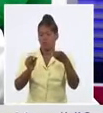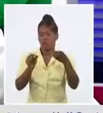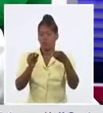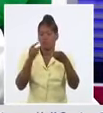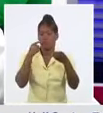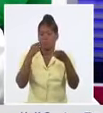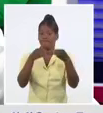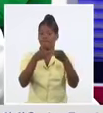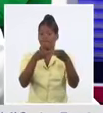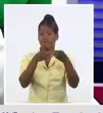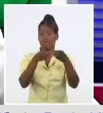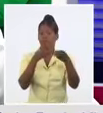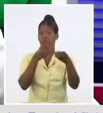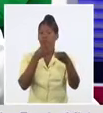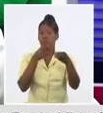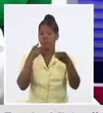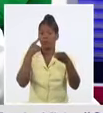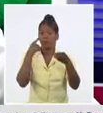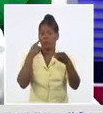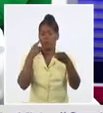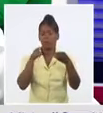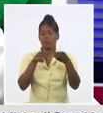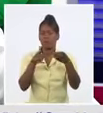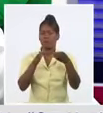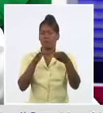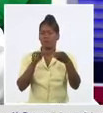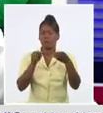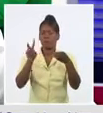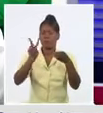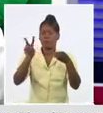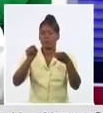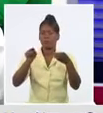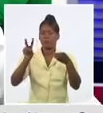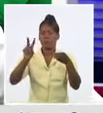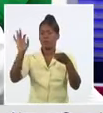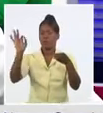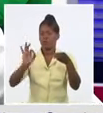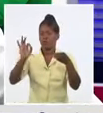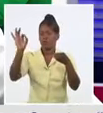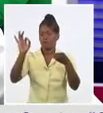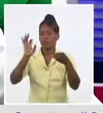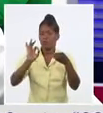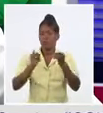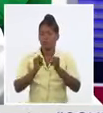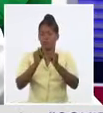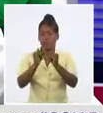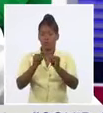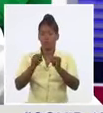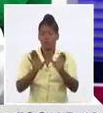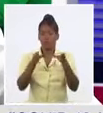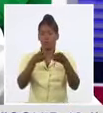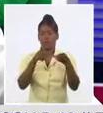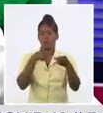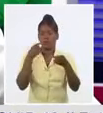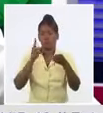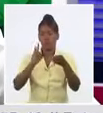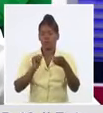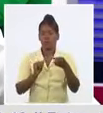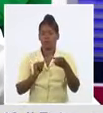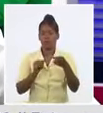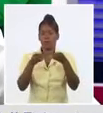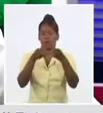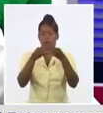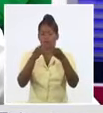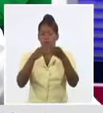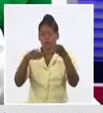evidentemente jóvenes, el 22,2% de todo lo que informamos en el día de hoy. Y de 70 y más,